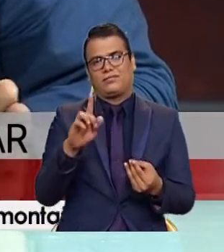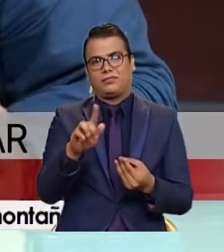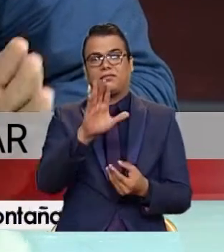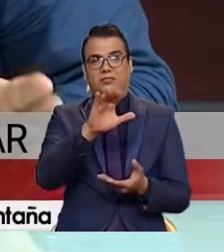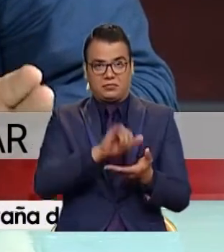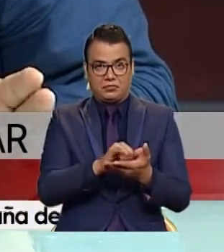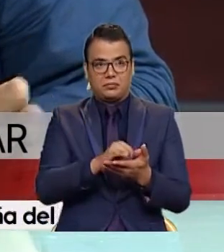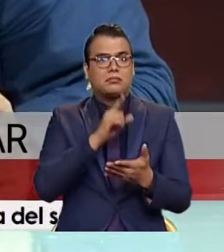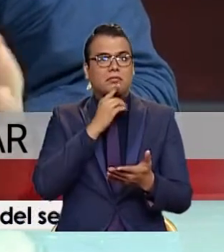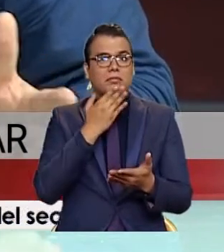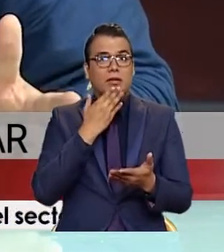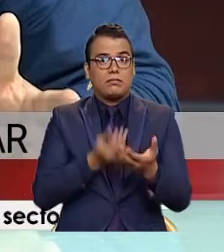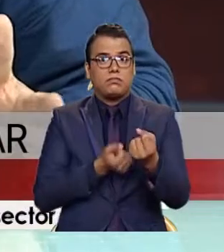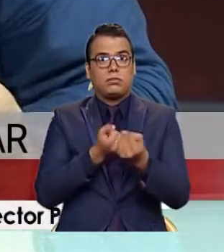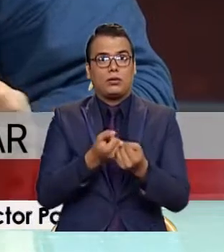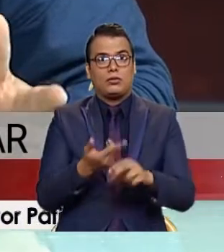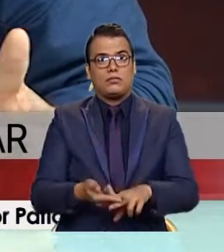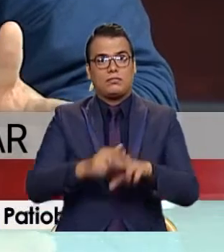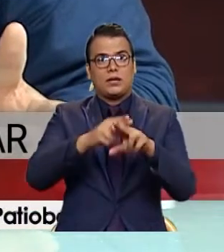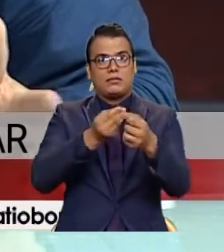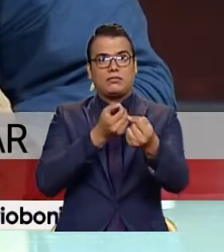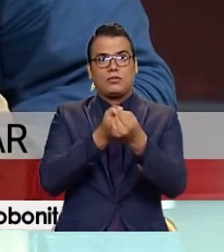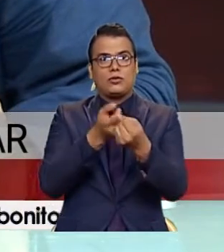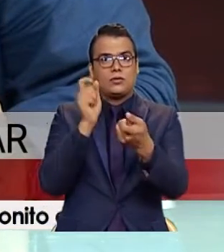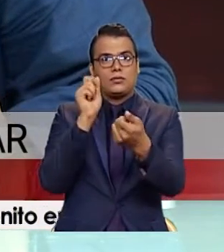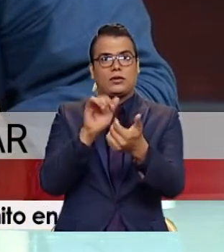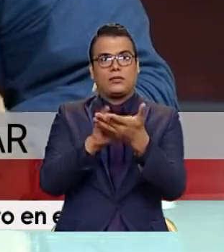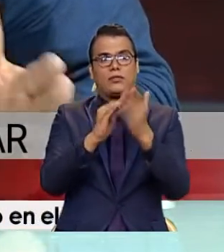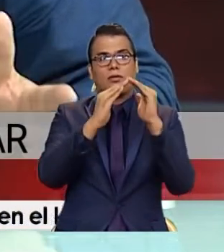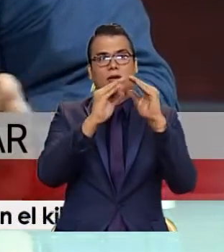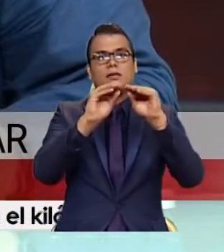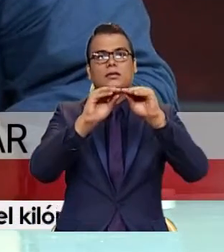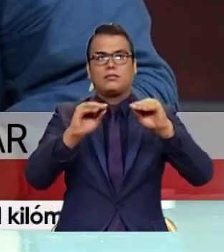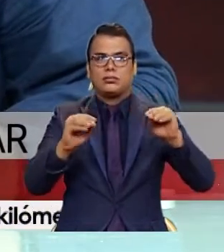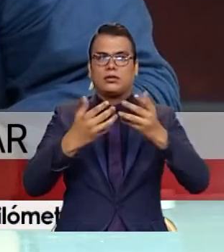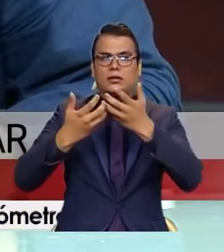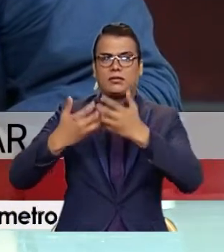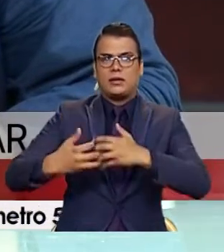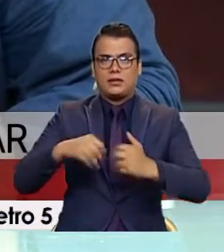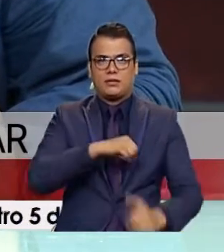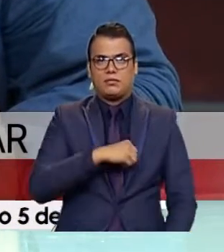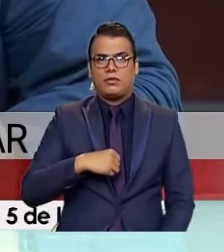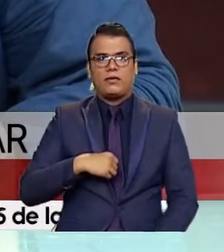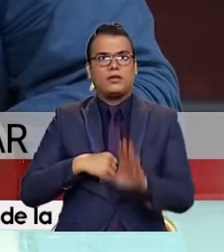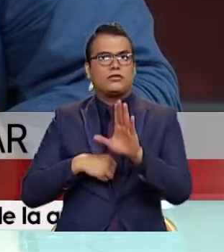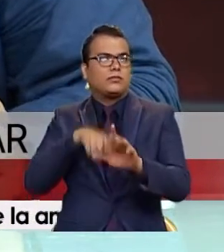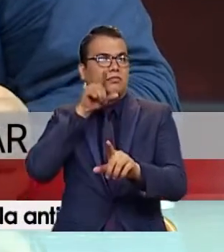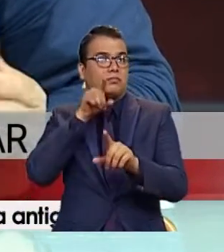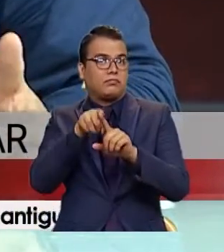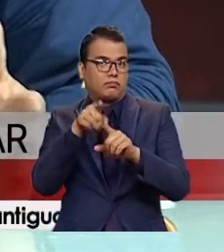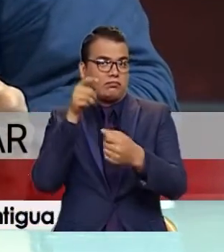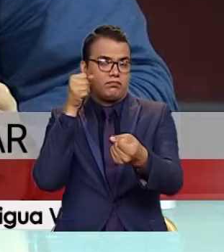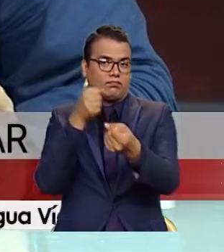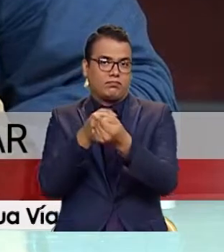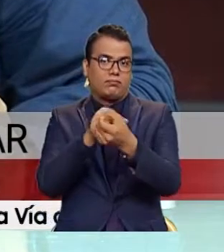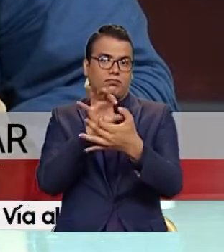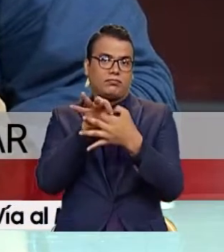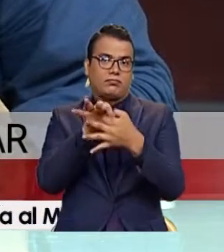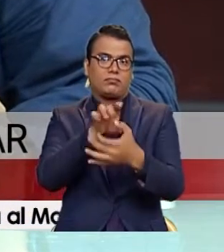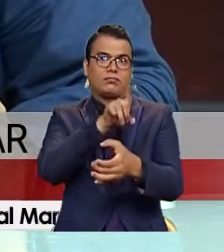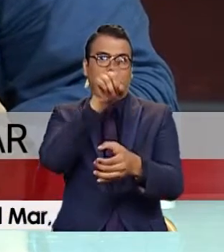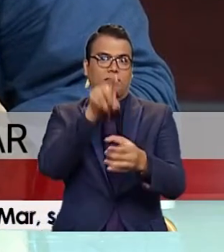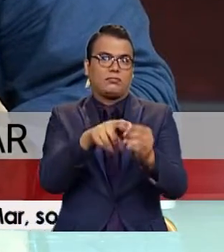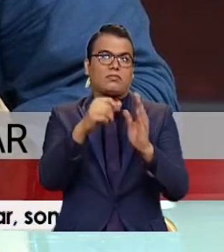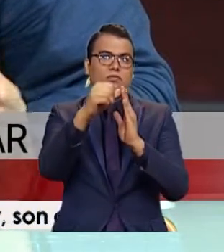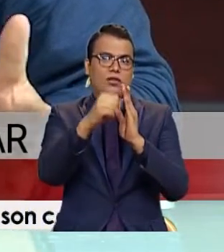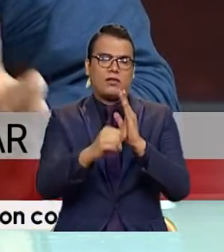este año es importante y por eso seguimos convocando a las empresas privadas para que se sometan a este programa y